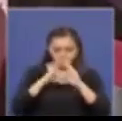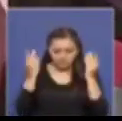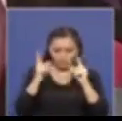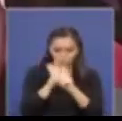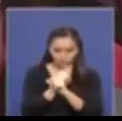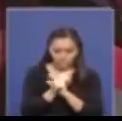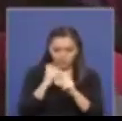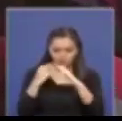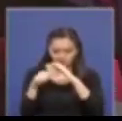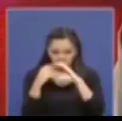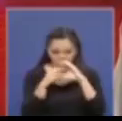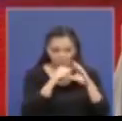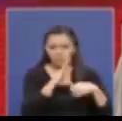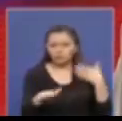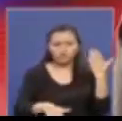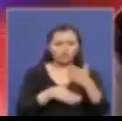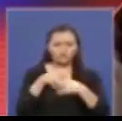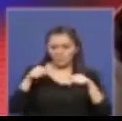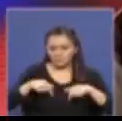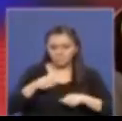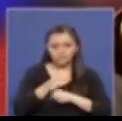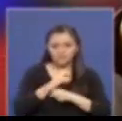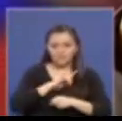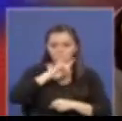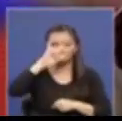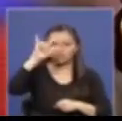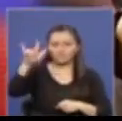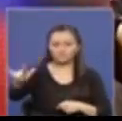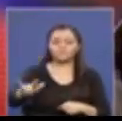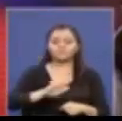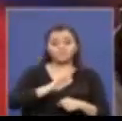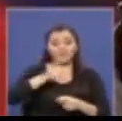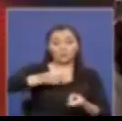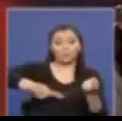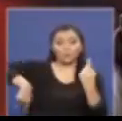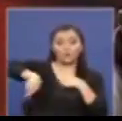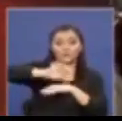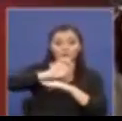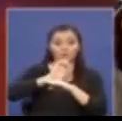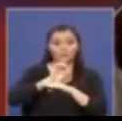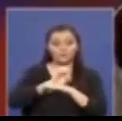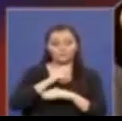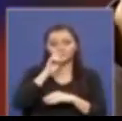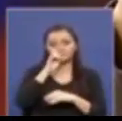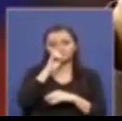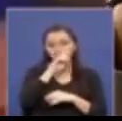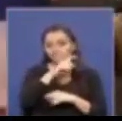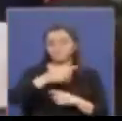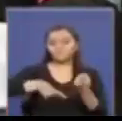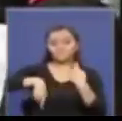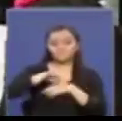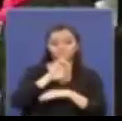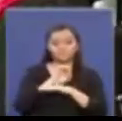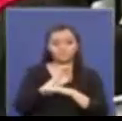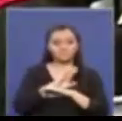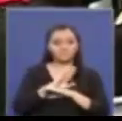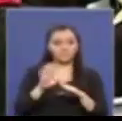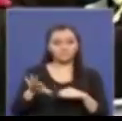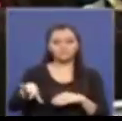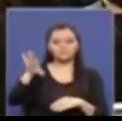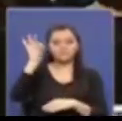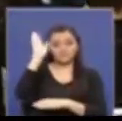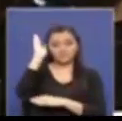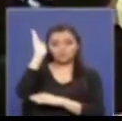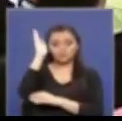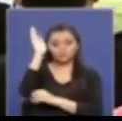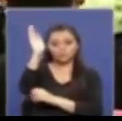tweets, enviando mails, etc. Bien, y regresamos al Ecuador, y les insisto, trabajando en el vuelo. Pero ya encontraron el